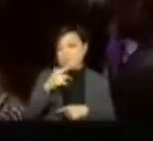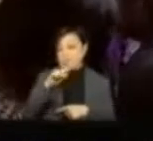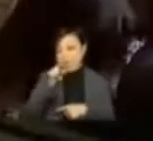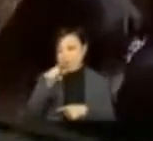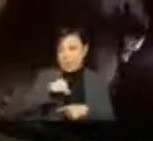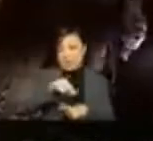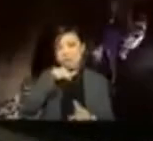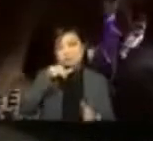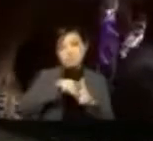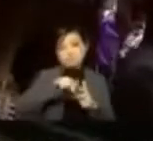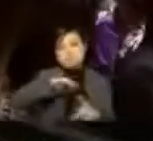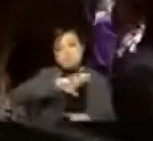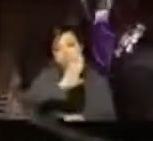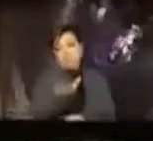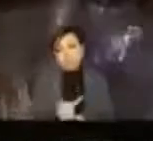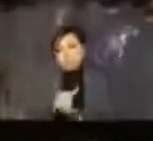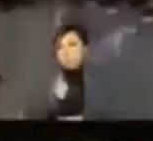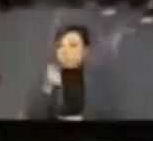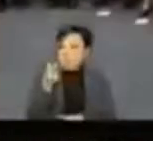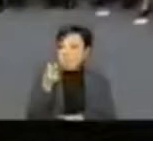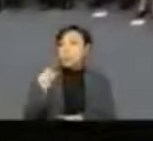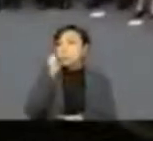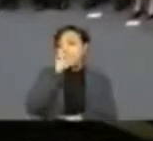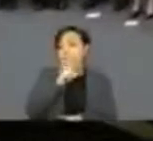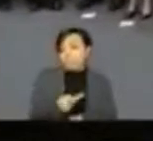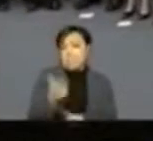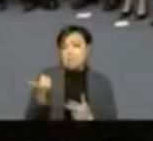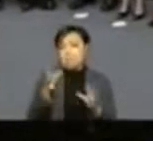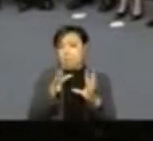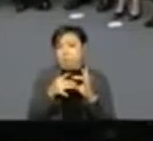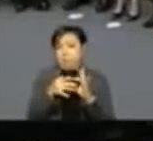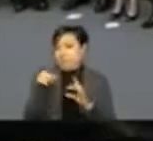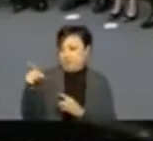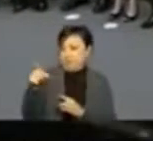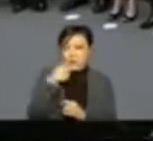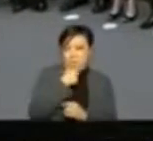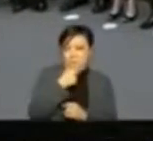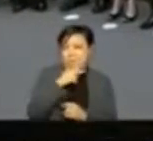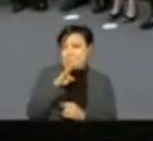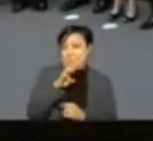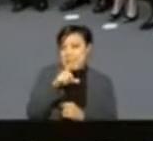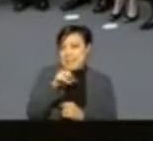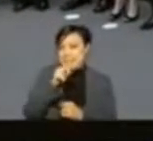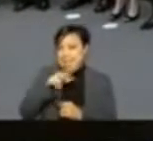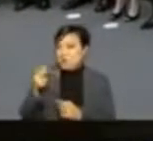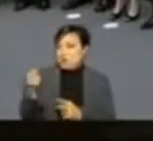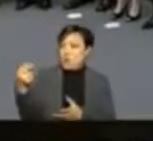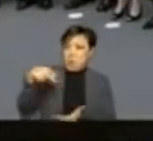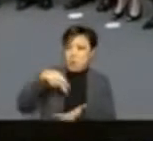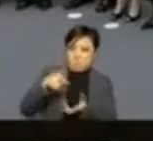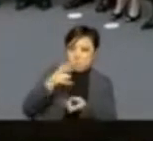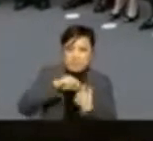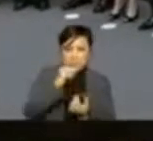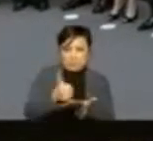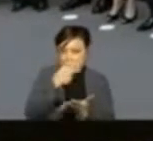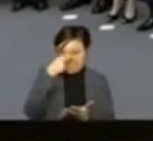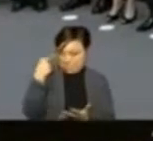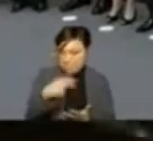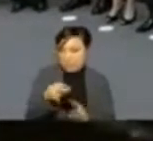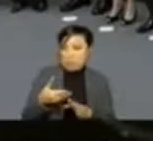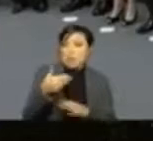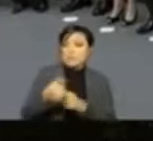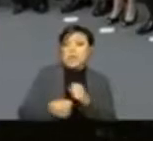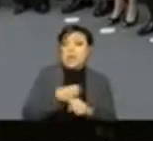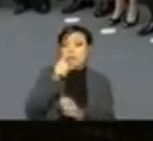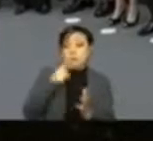están defendiendo los señores del PAN, que fueron sus grandes socios, sus grandes aliados, ¿sí?, hicieron grandes